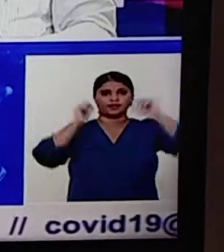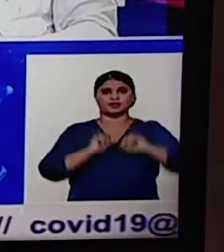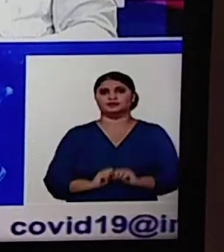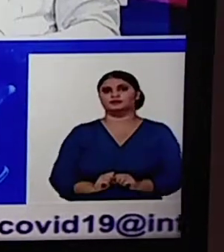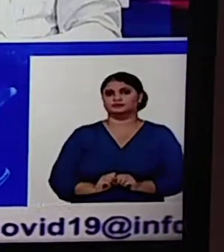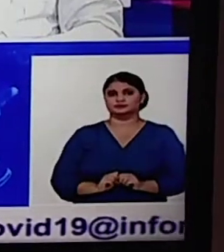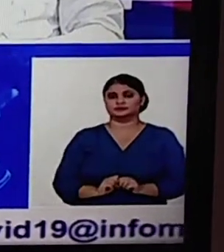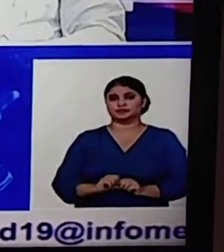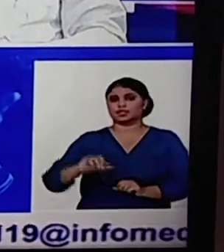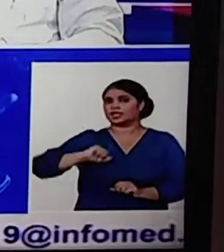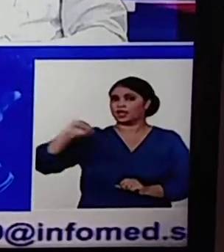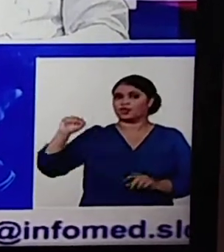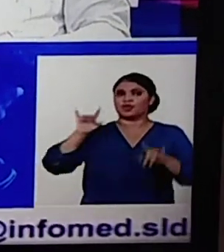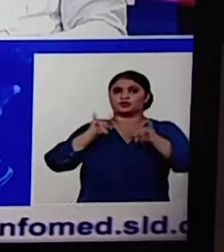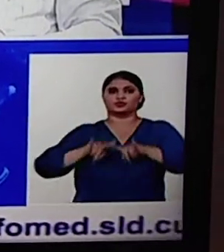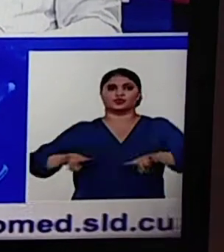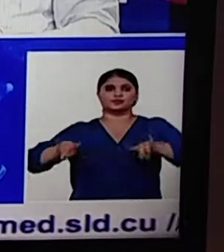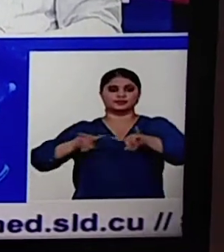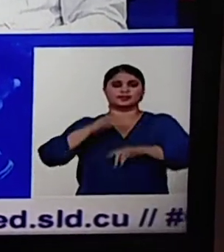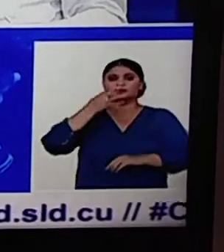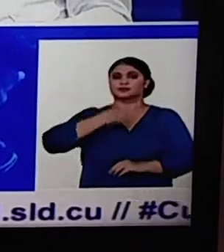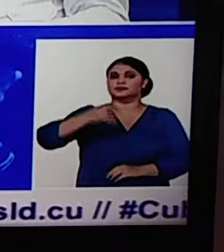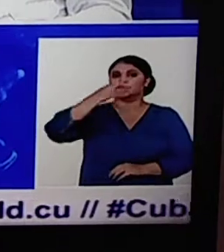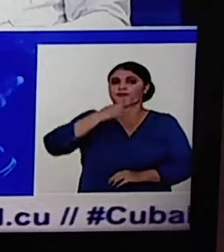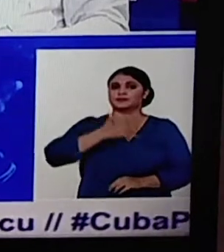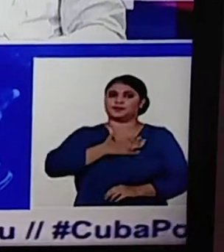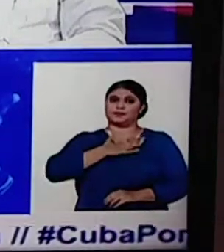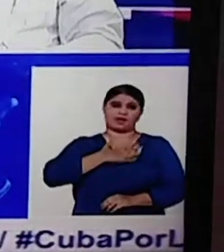licenciada Ana y la jefa nacional que